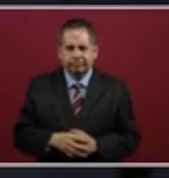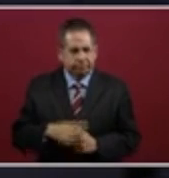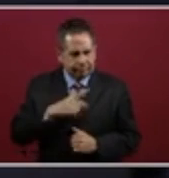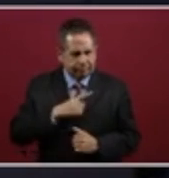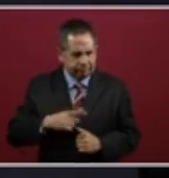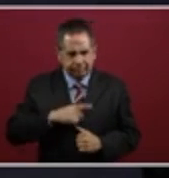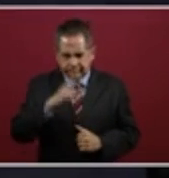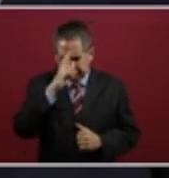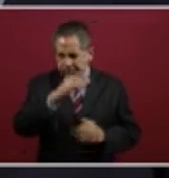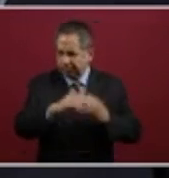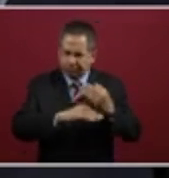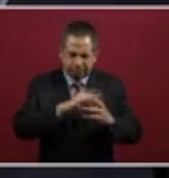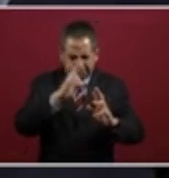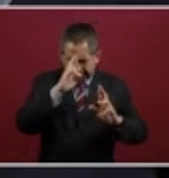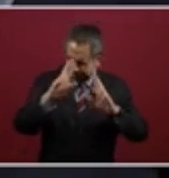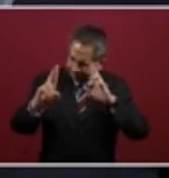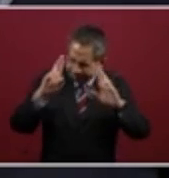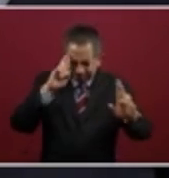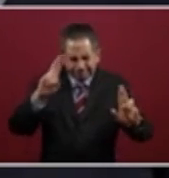respetarnos todos.